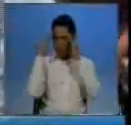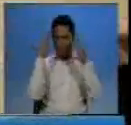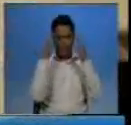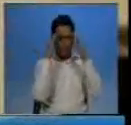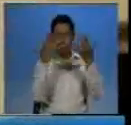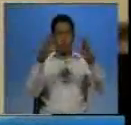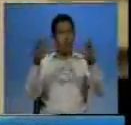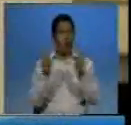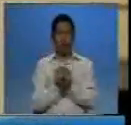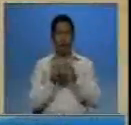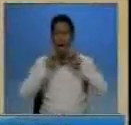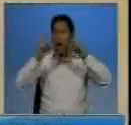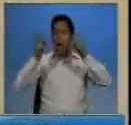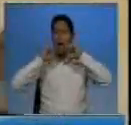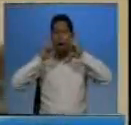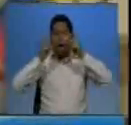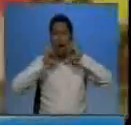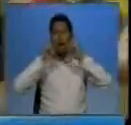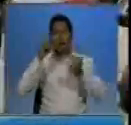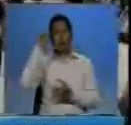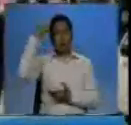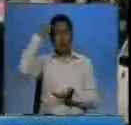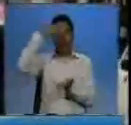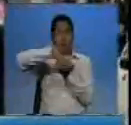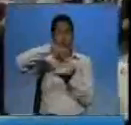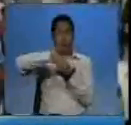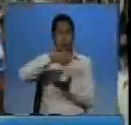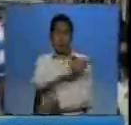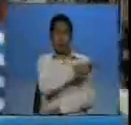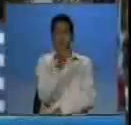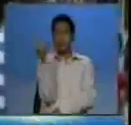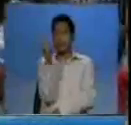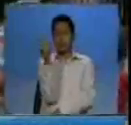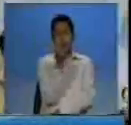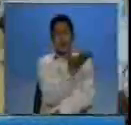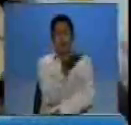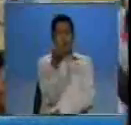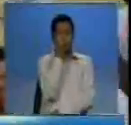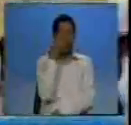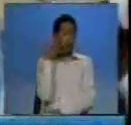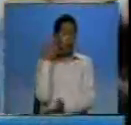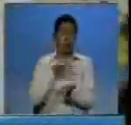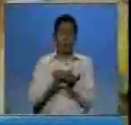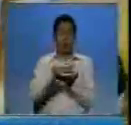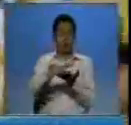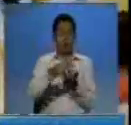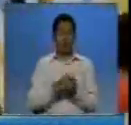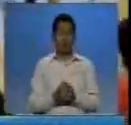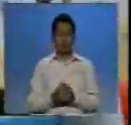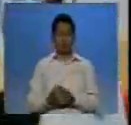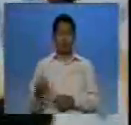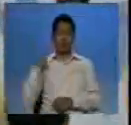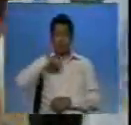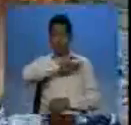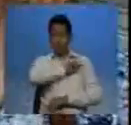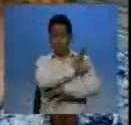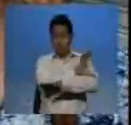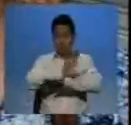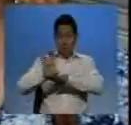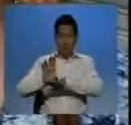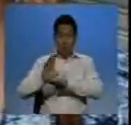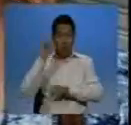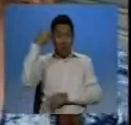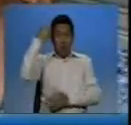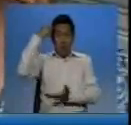administración del gobierno provincial en temas de vialidad y otras necesidades de Zamora Chinchipe. Que nosotros como campesinos por parte del